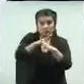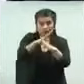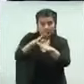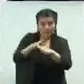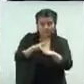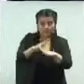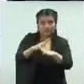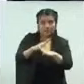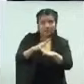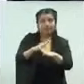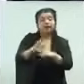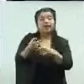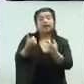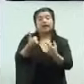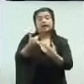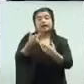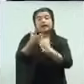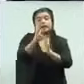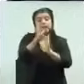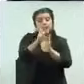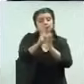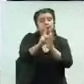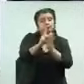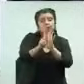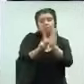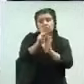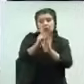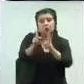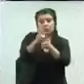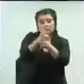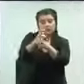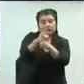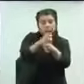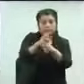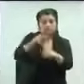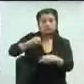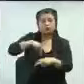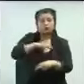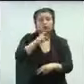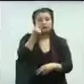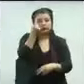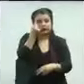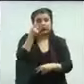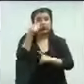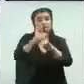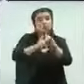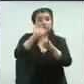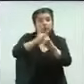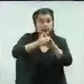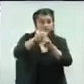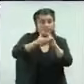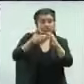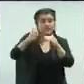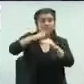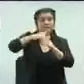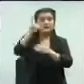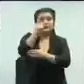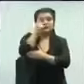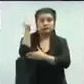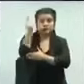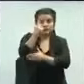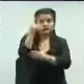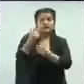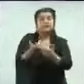y videovigilancia de la maquinaria, porque estamos absolutamente claros que uno de los problemas más importantes de la adquisición